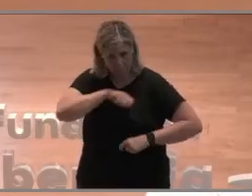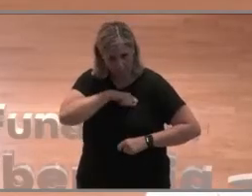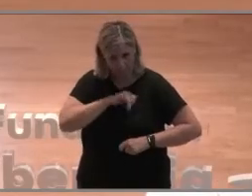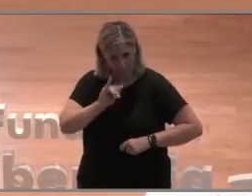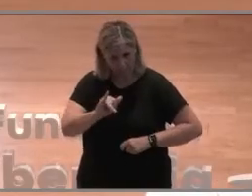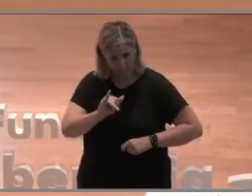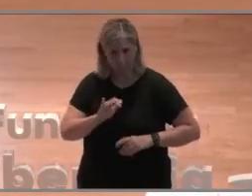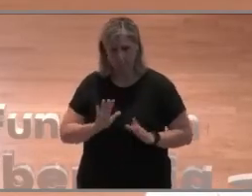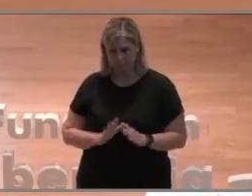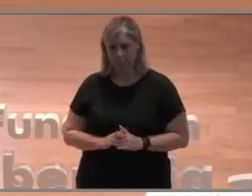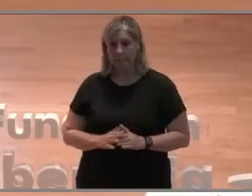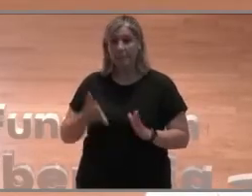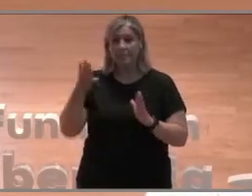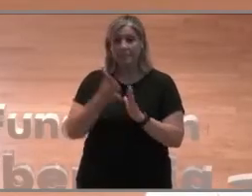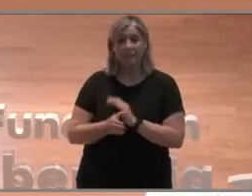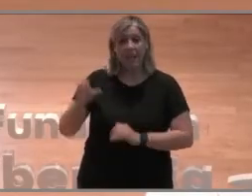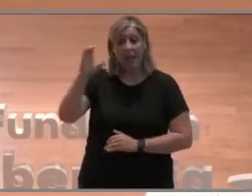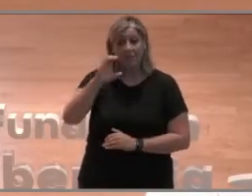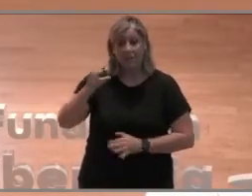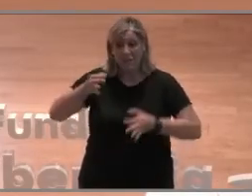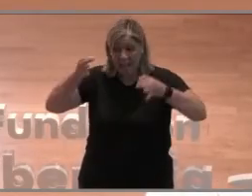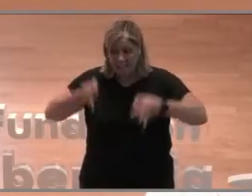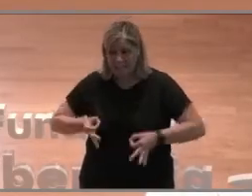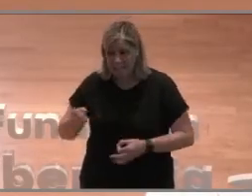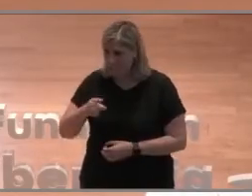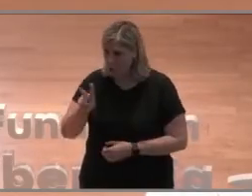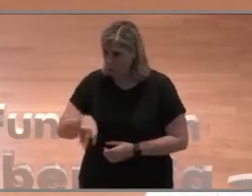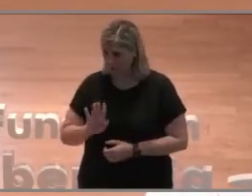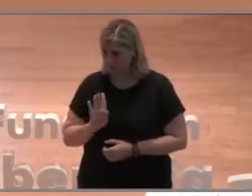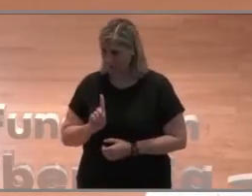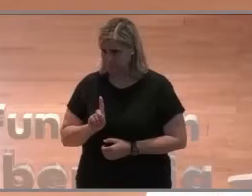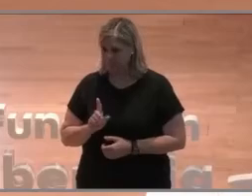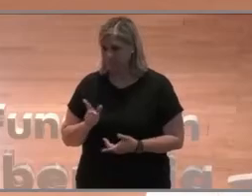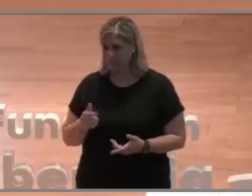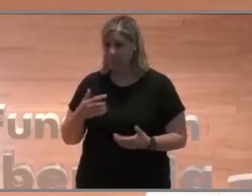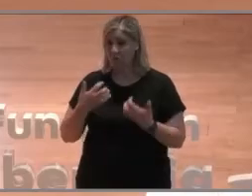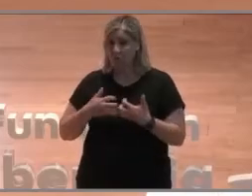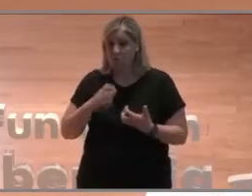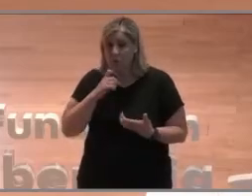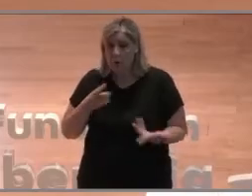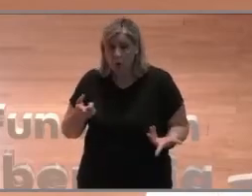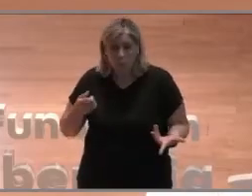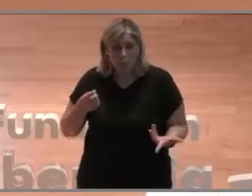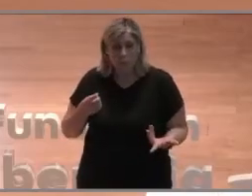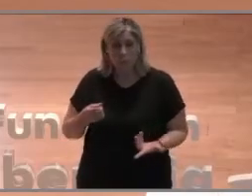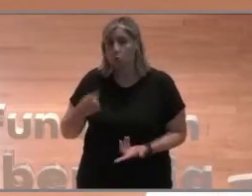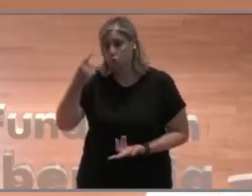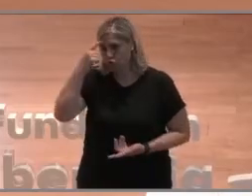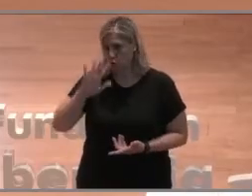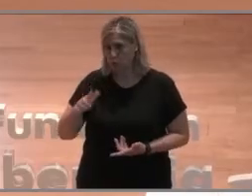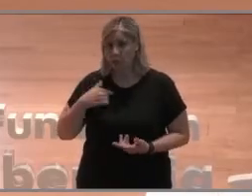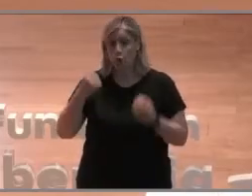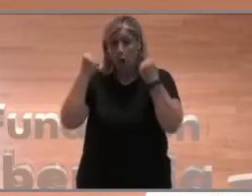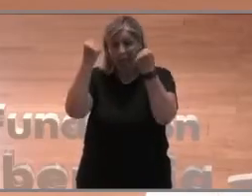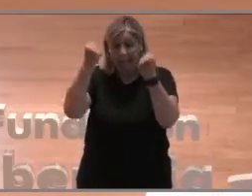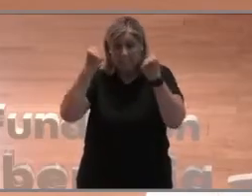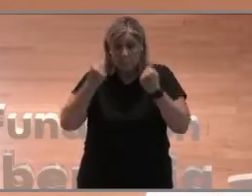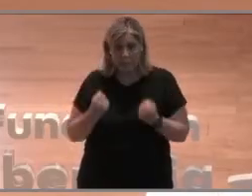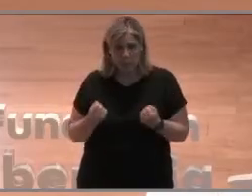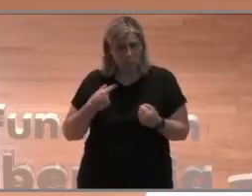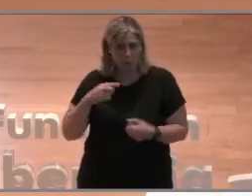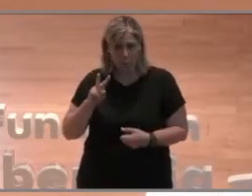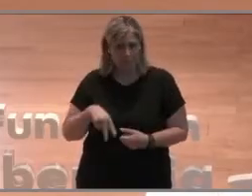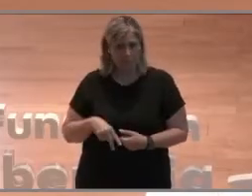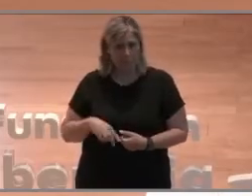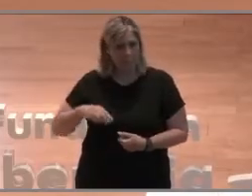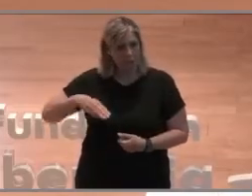Esto no es una ciencia exacta. ¿Cómo funciona el momo? Pues yo no soy experto en la epidemiología del momo porque es muy